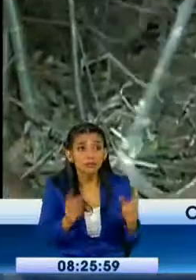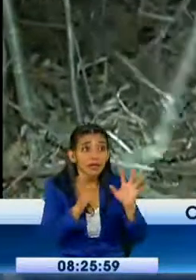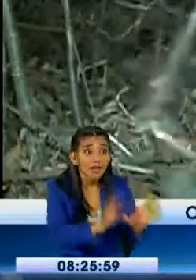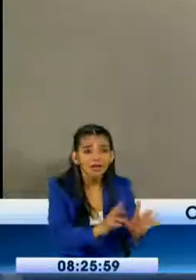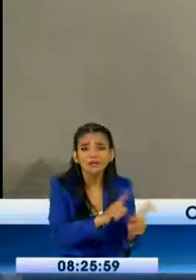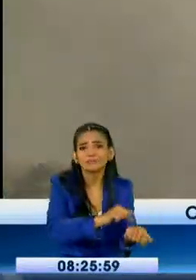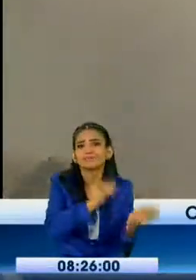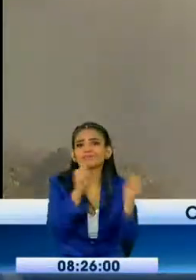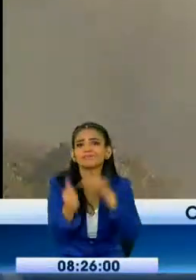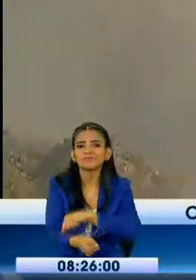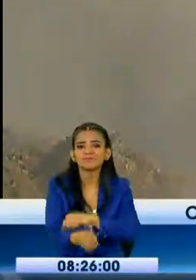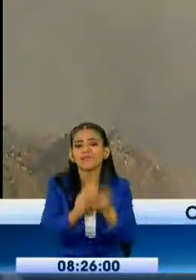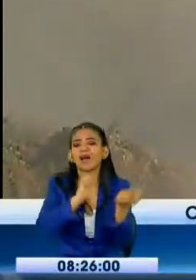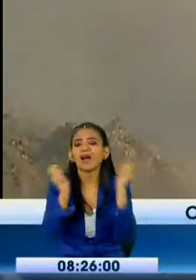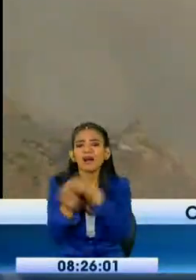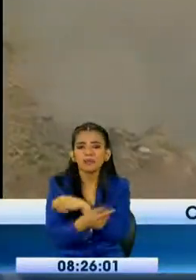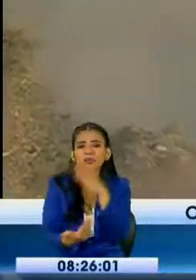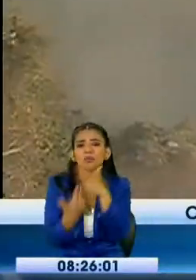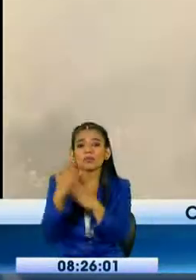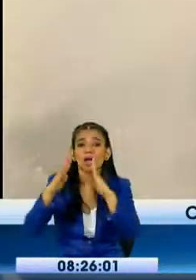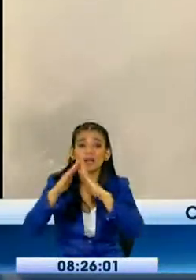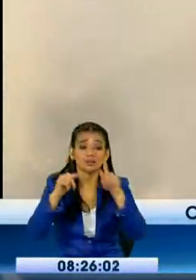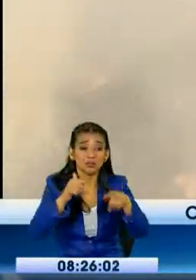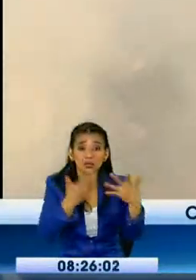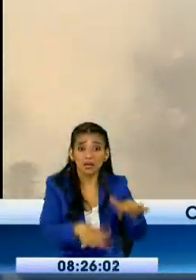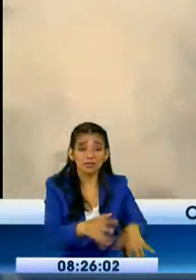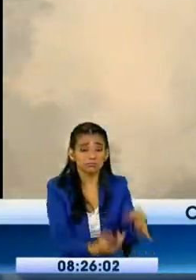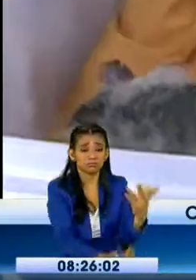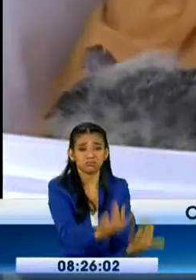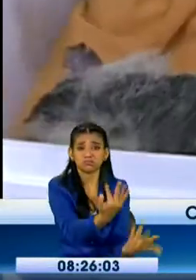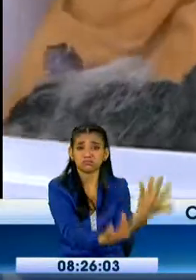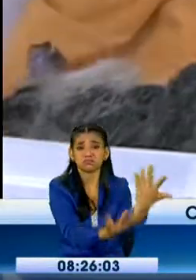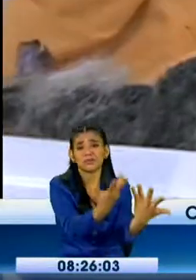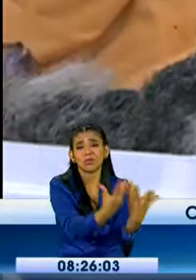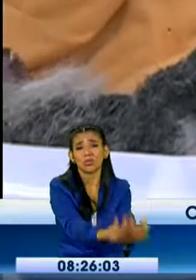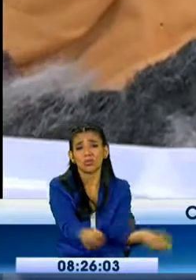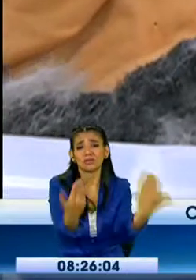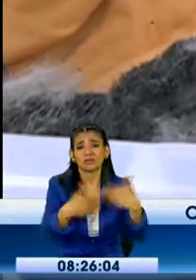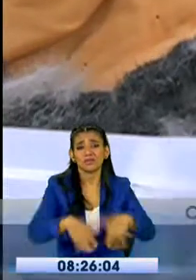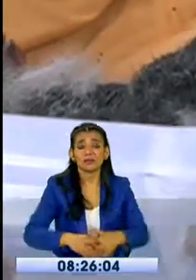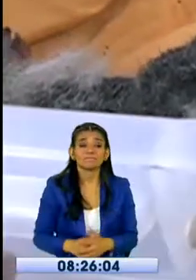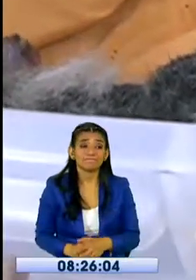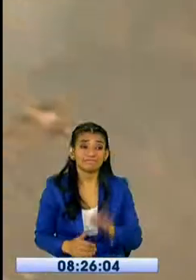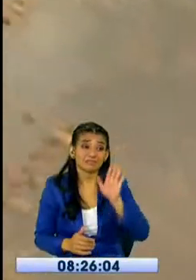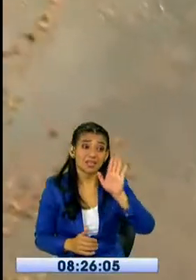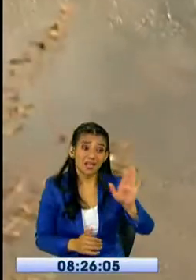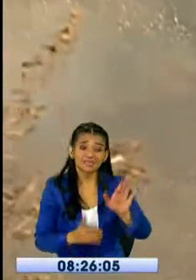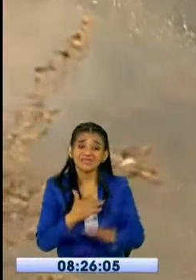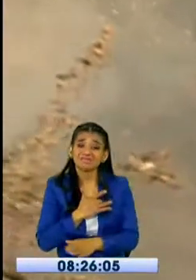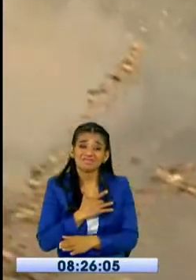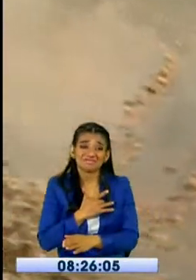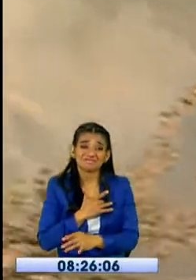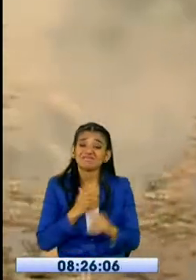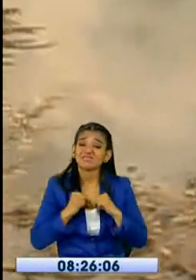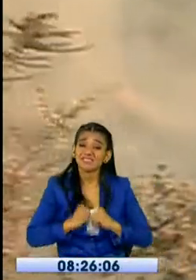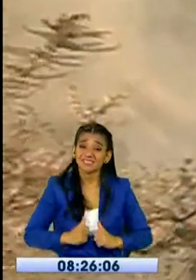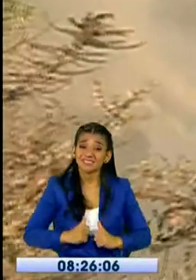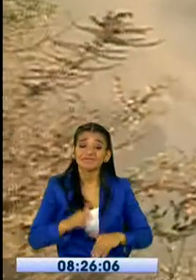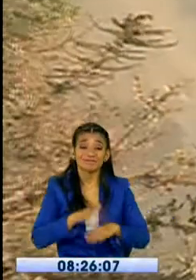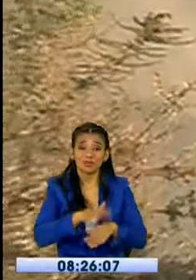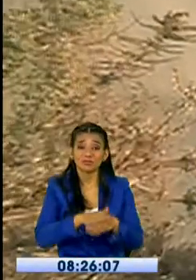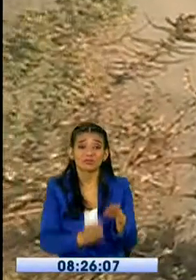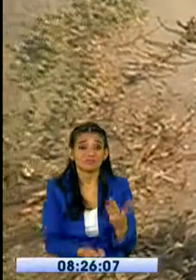hogar, ya que el que tenían en el Cerro Auqui fue consumido por las llamas. Este es uno de los rostros del dolor provocado por